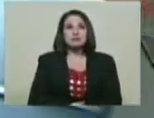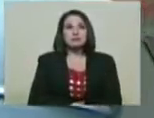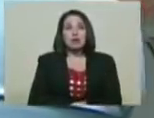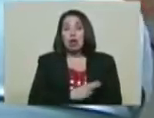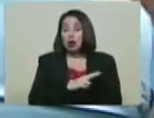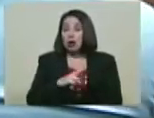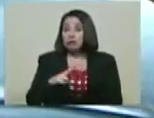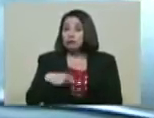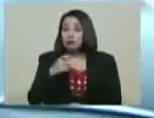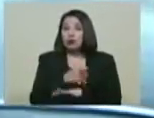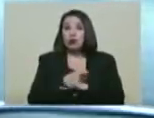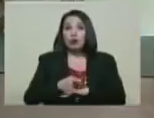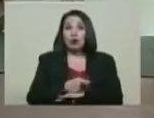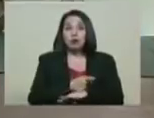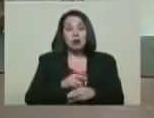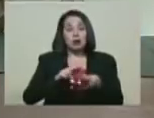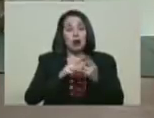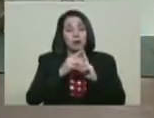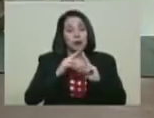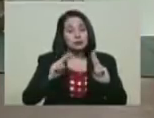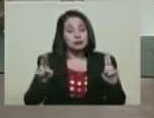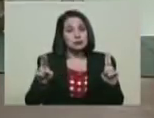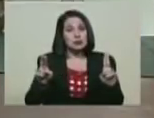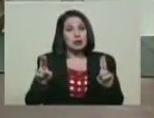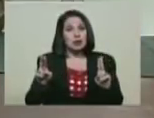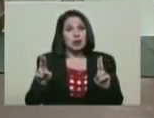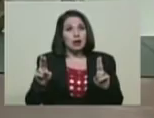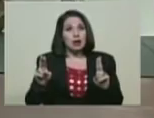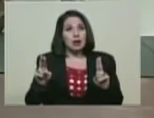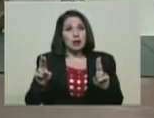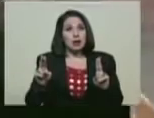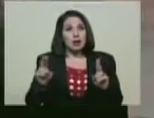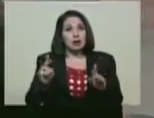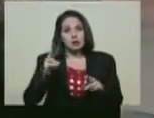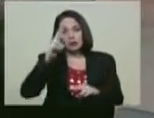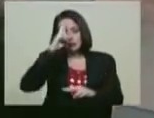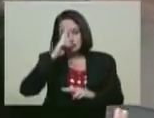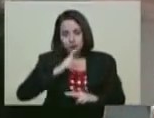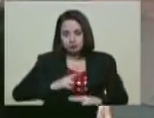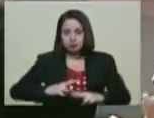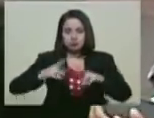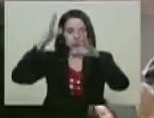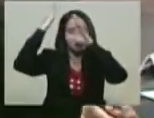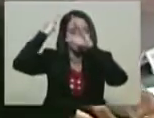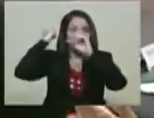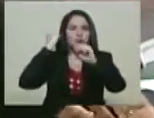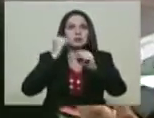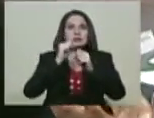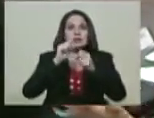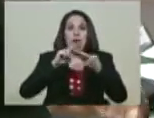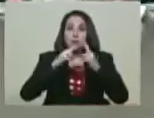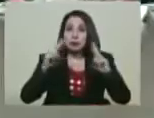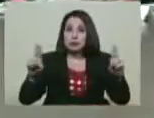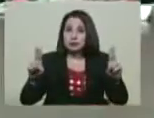Nosotros somos un gobierno de paz, de diplomacia de paz.